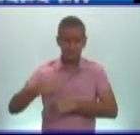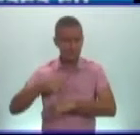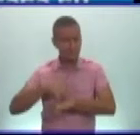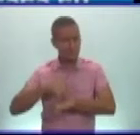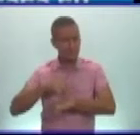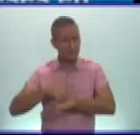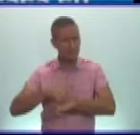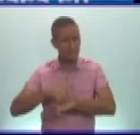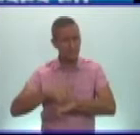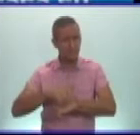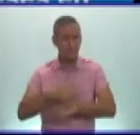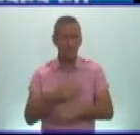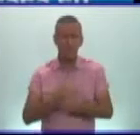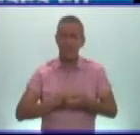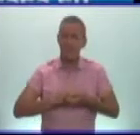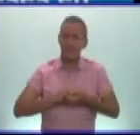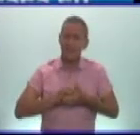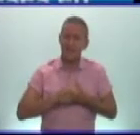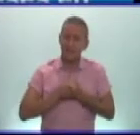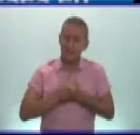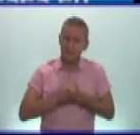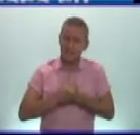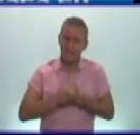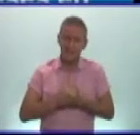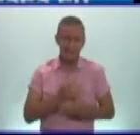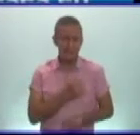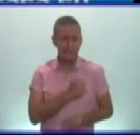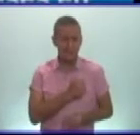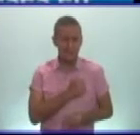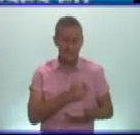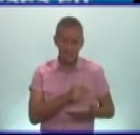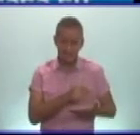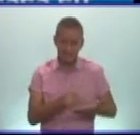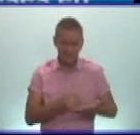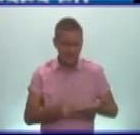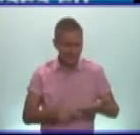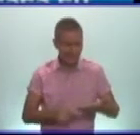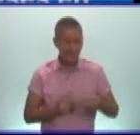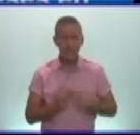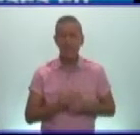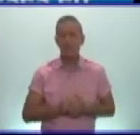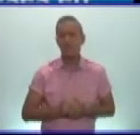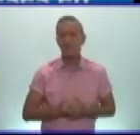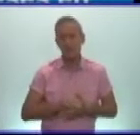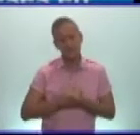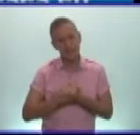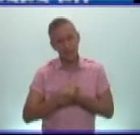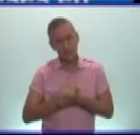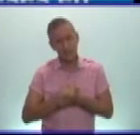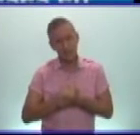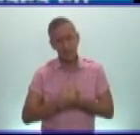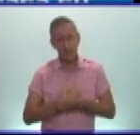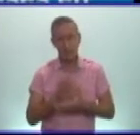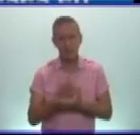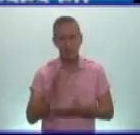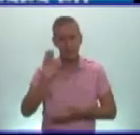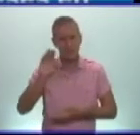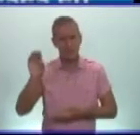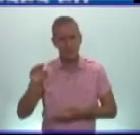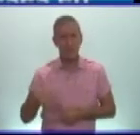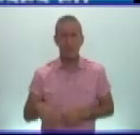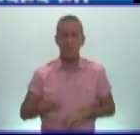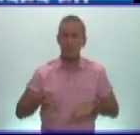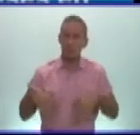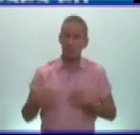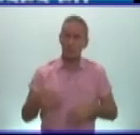queridos. Escribe una carta a un compañerito de tu escuela donde le cuentes cómo has aprovechado el tiempo en